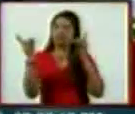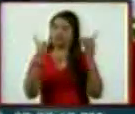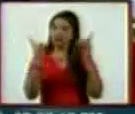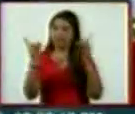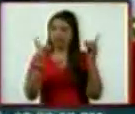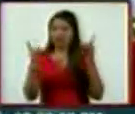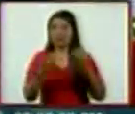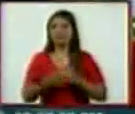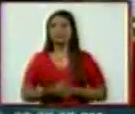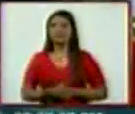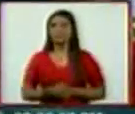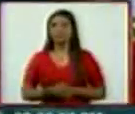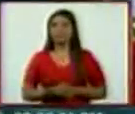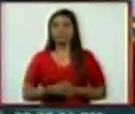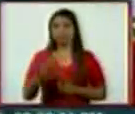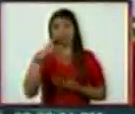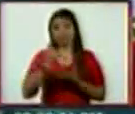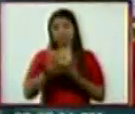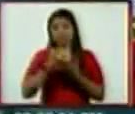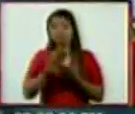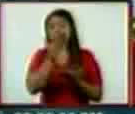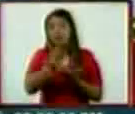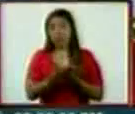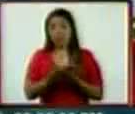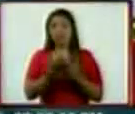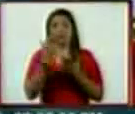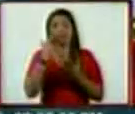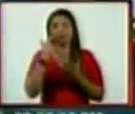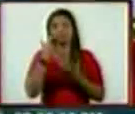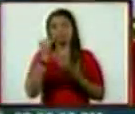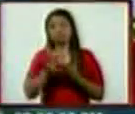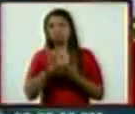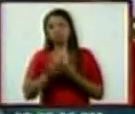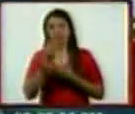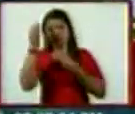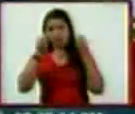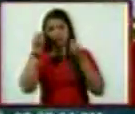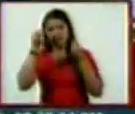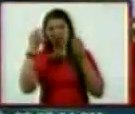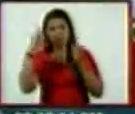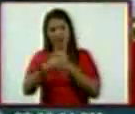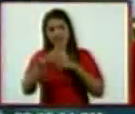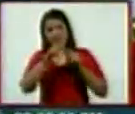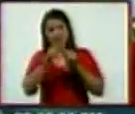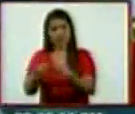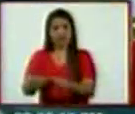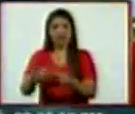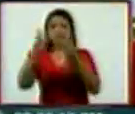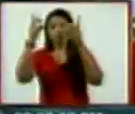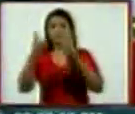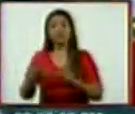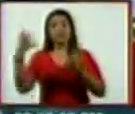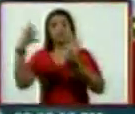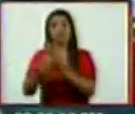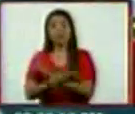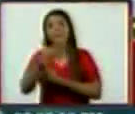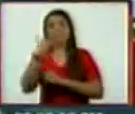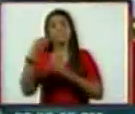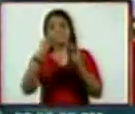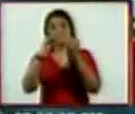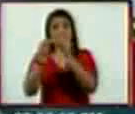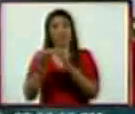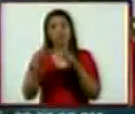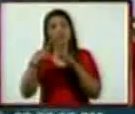y revisando propuestas, críticas, apreciaciones para seguir tomando decisiones en función de mejorar